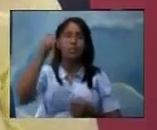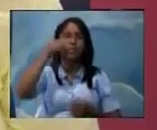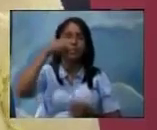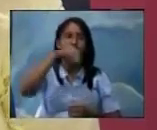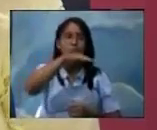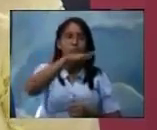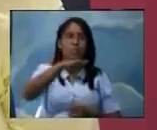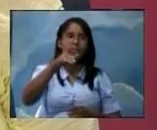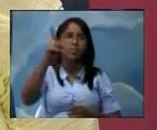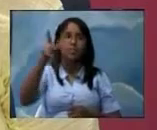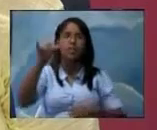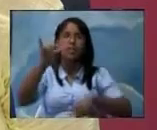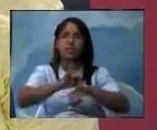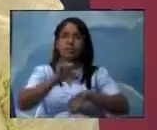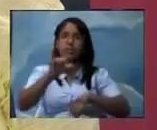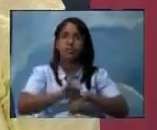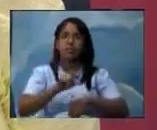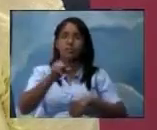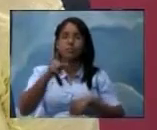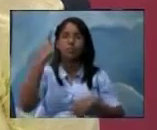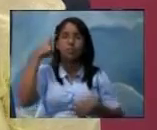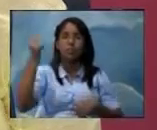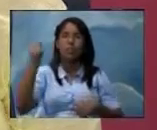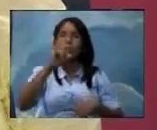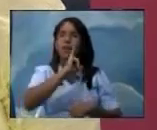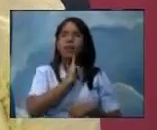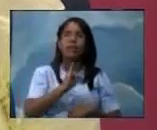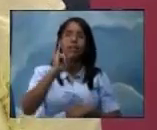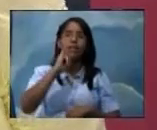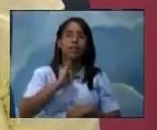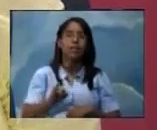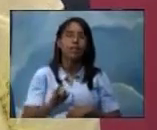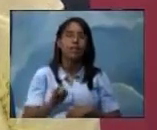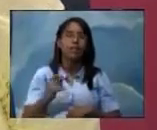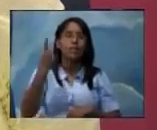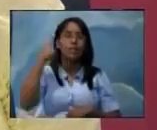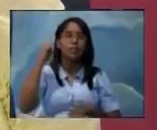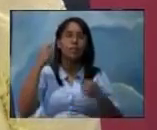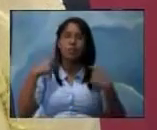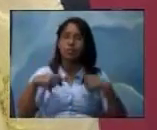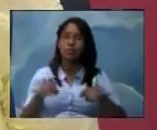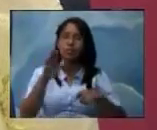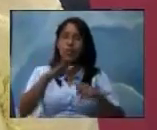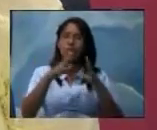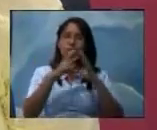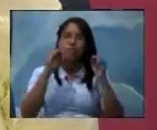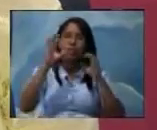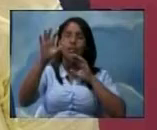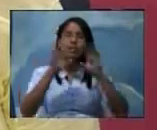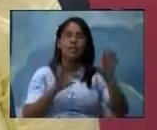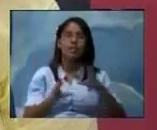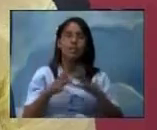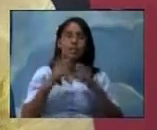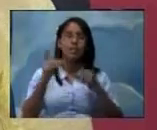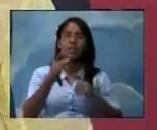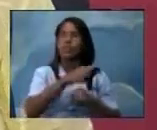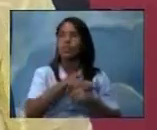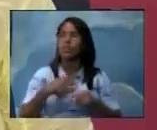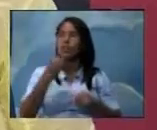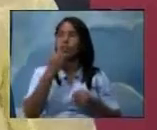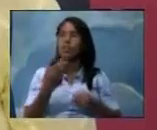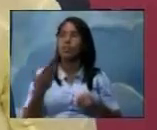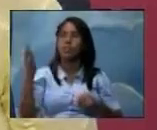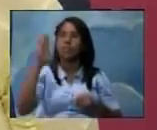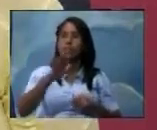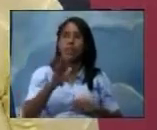su pueblo, para su iglesia y para Israel. Y por consiguiente para todas las naciones. Es muy